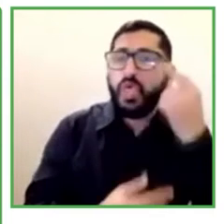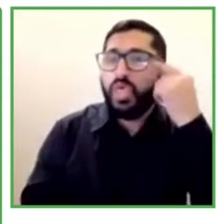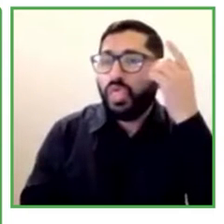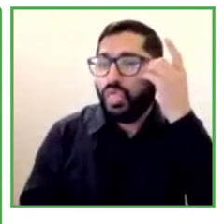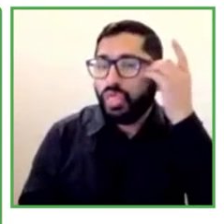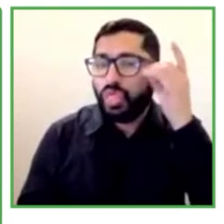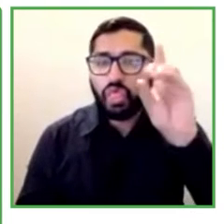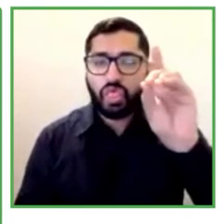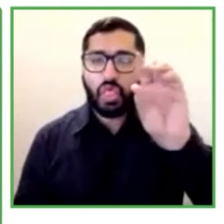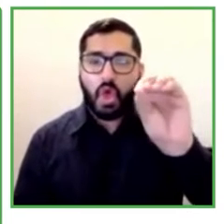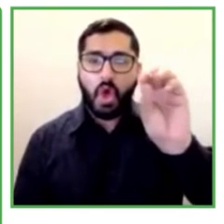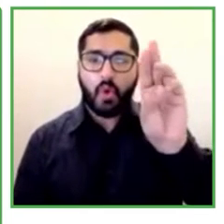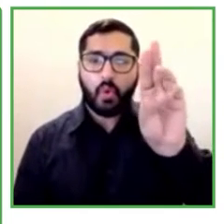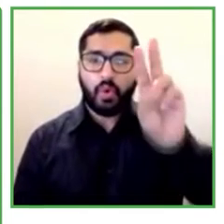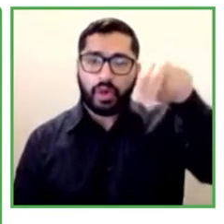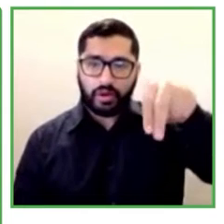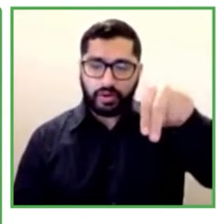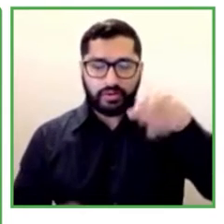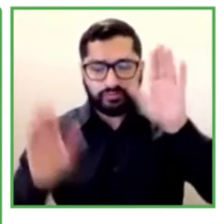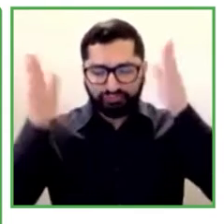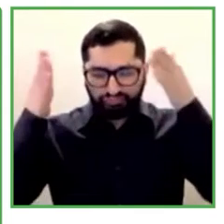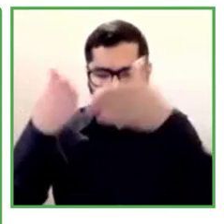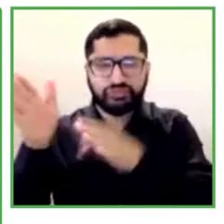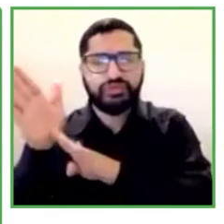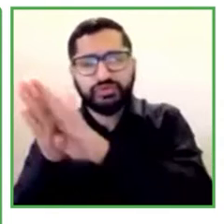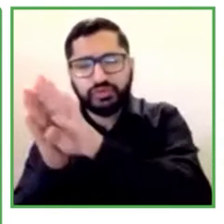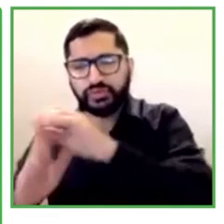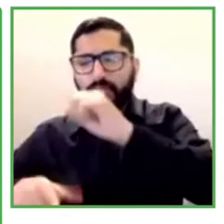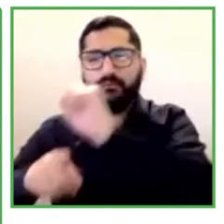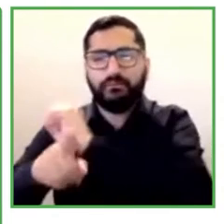un modelo de capacitación laboral